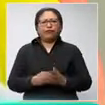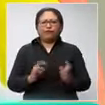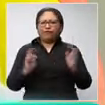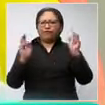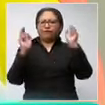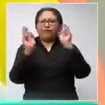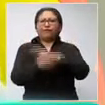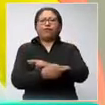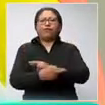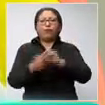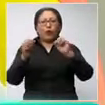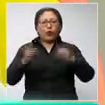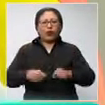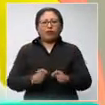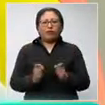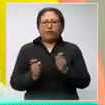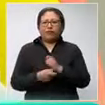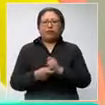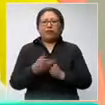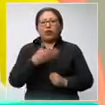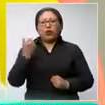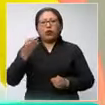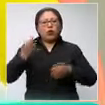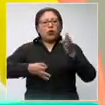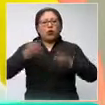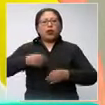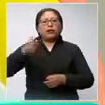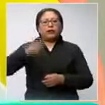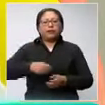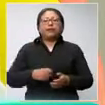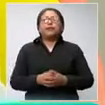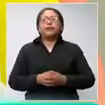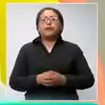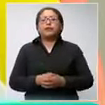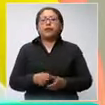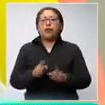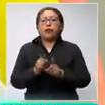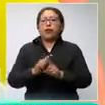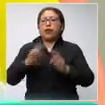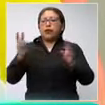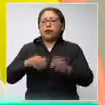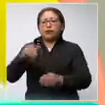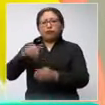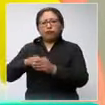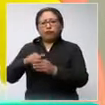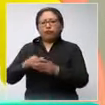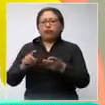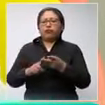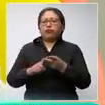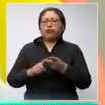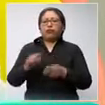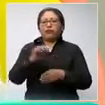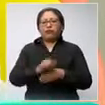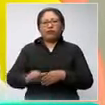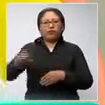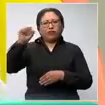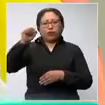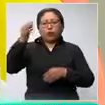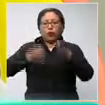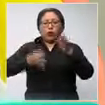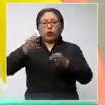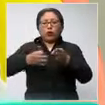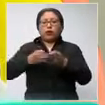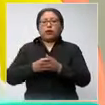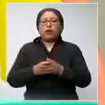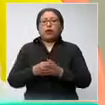reforma y de toda la nueva transformación de la justicia. La elección es una atribución del Tribunal Supremo de Justicia. Han elegido 6